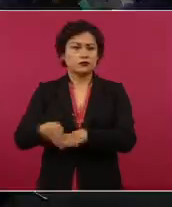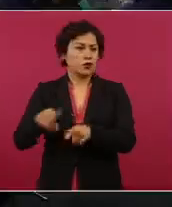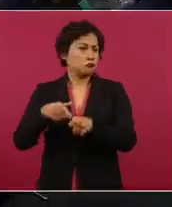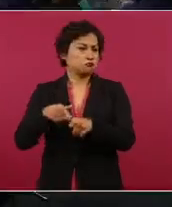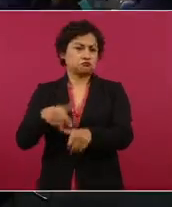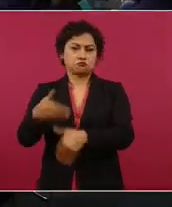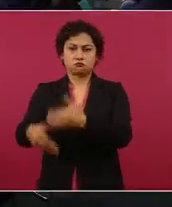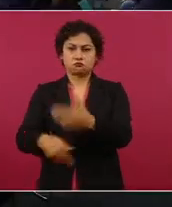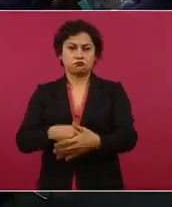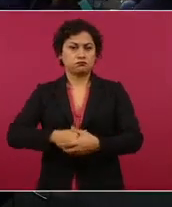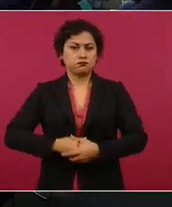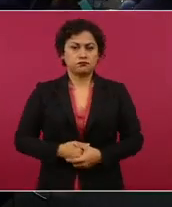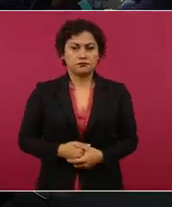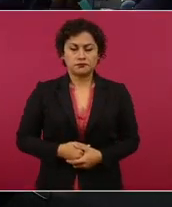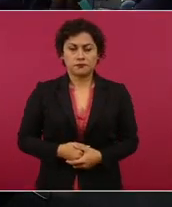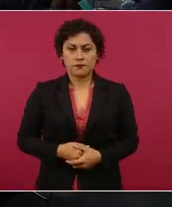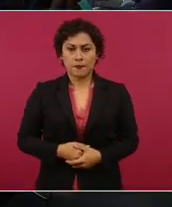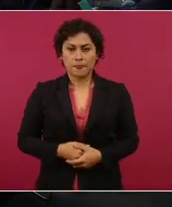Y